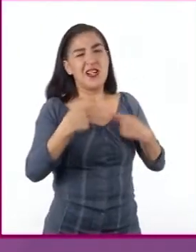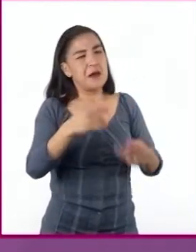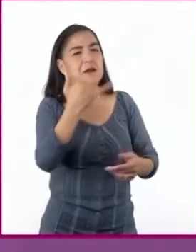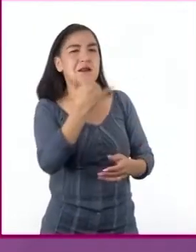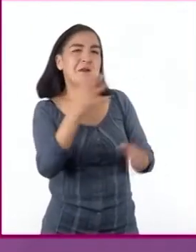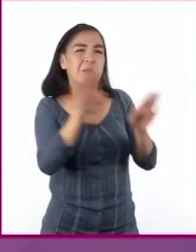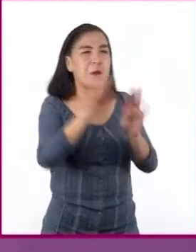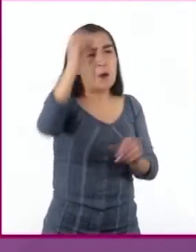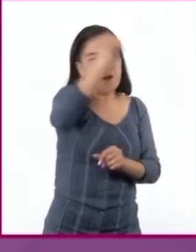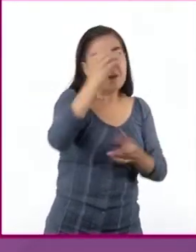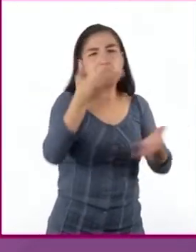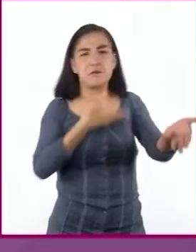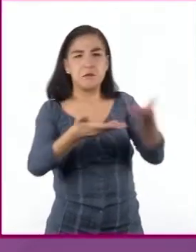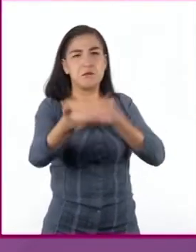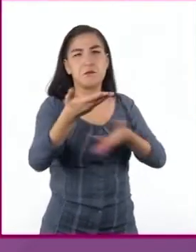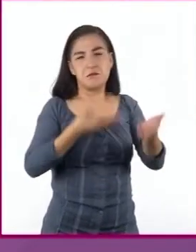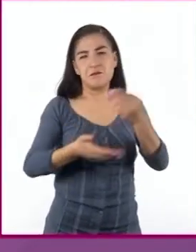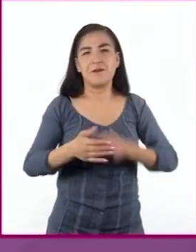nuestra comunidad.